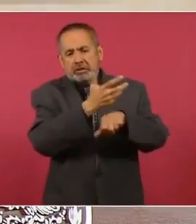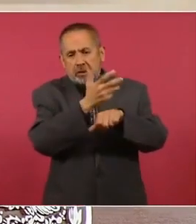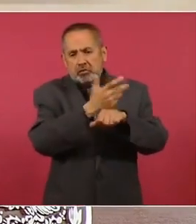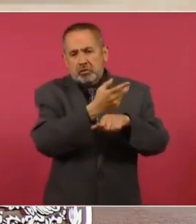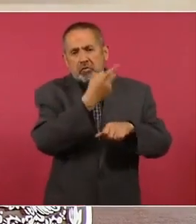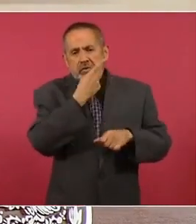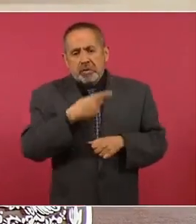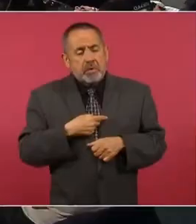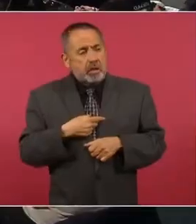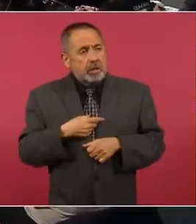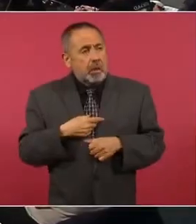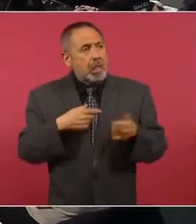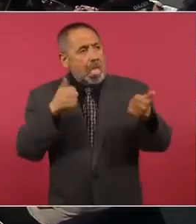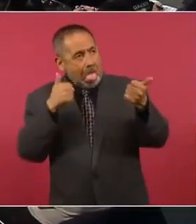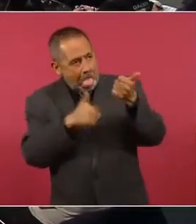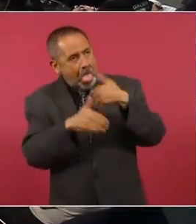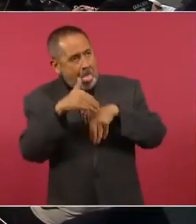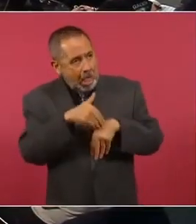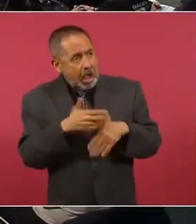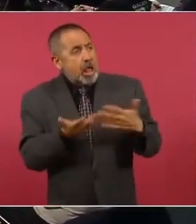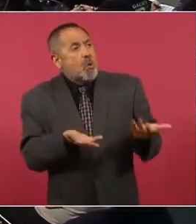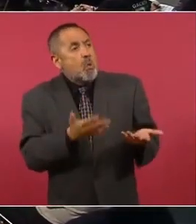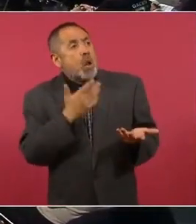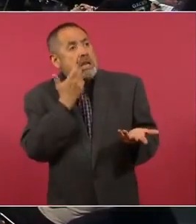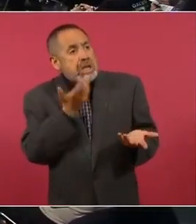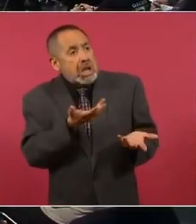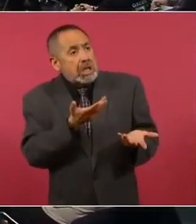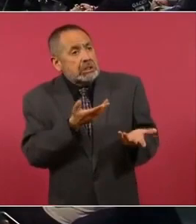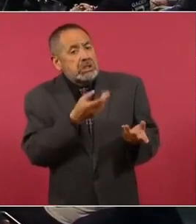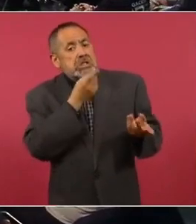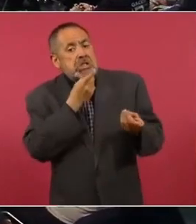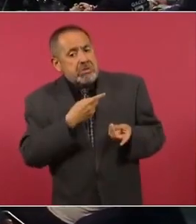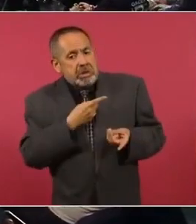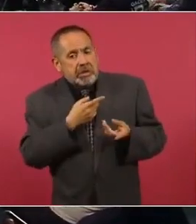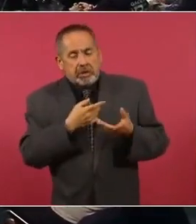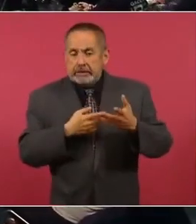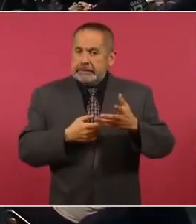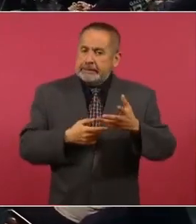y puso el gobierno al servicio